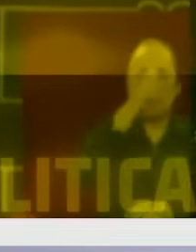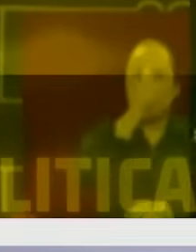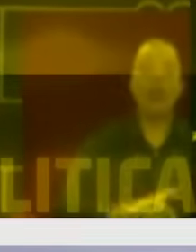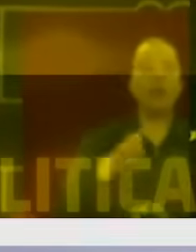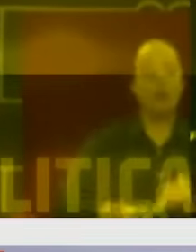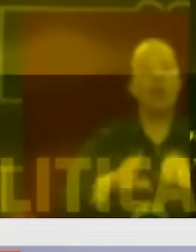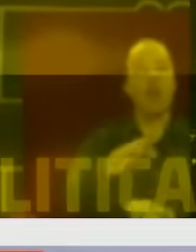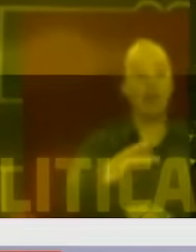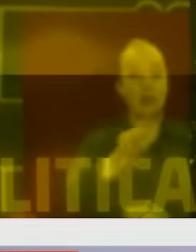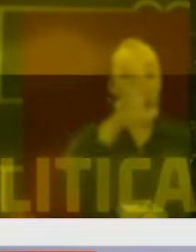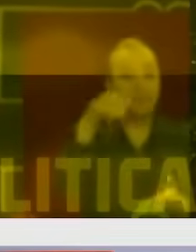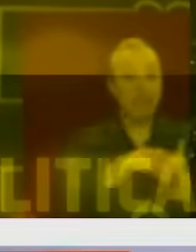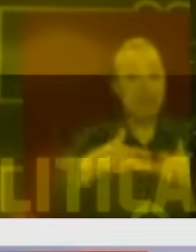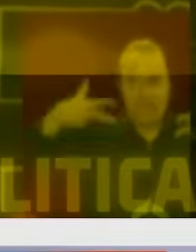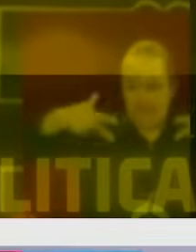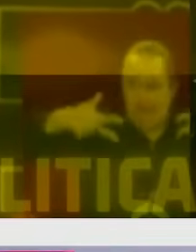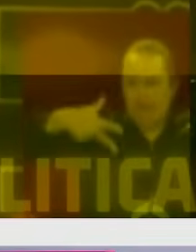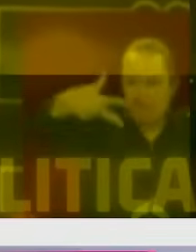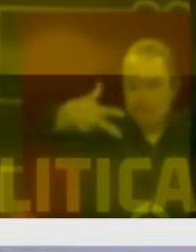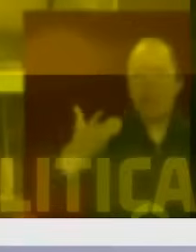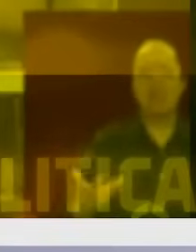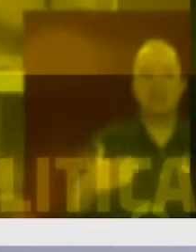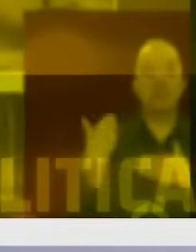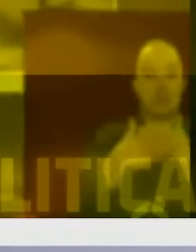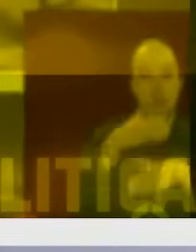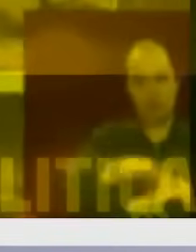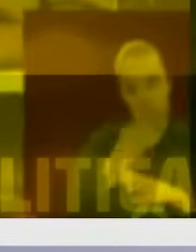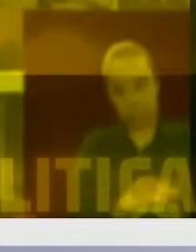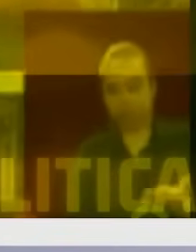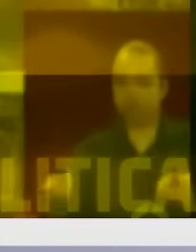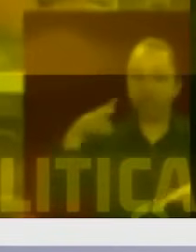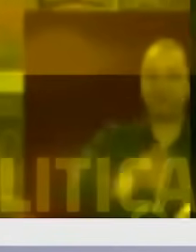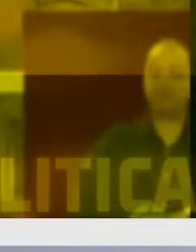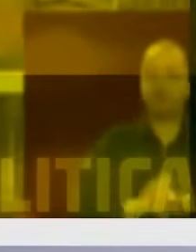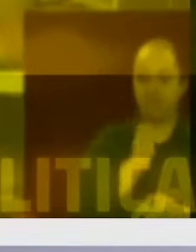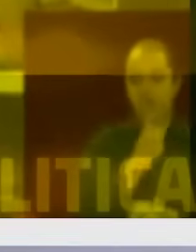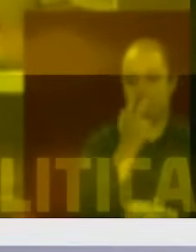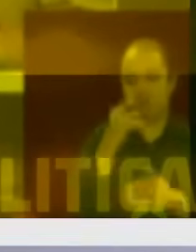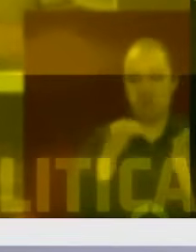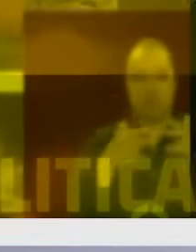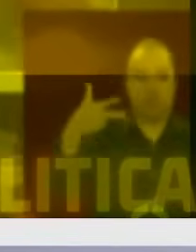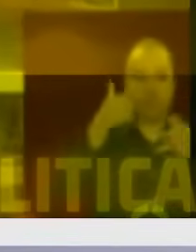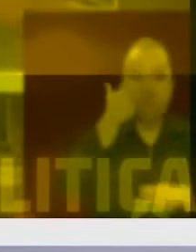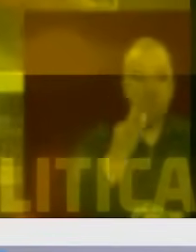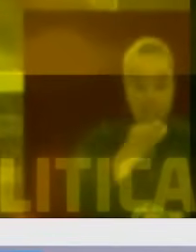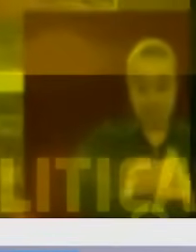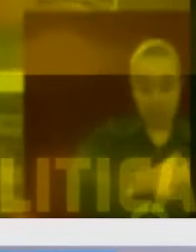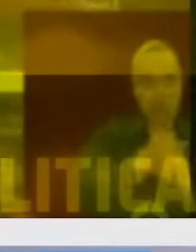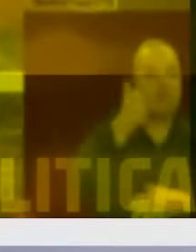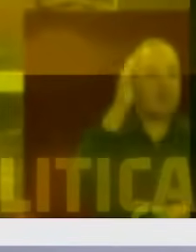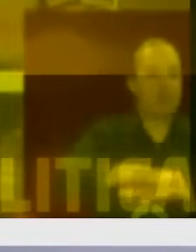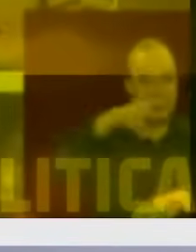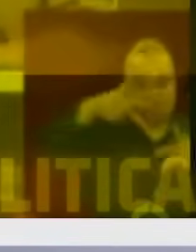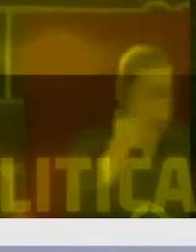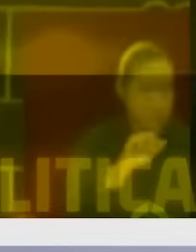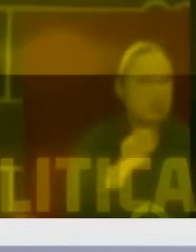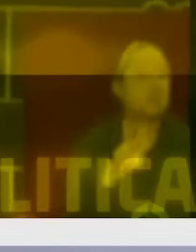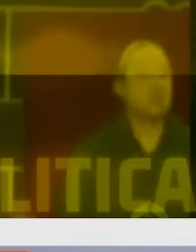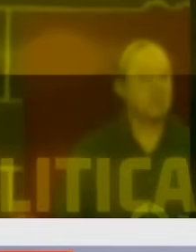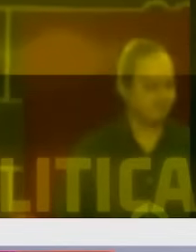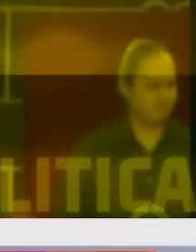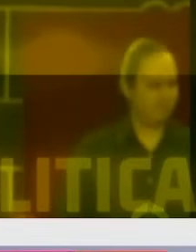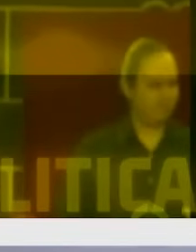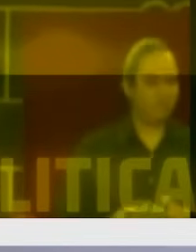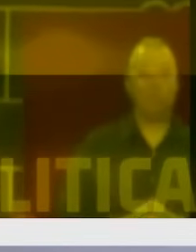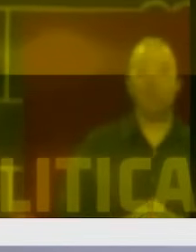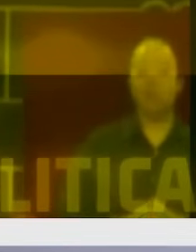que se suscitaron en Guanajuato, no, en sí mismo, en 98, 230 homicidios en el 98, y